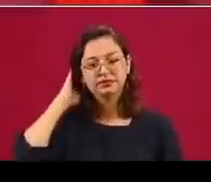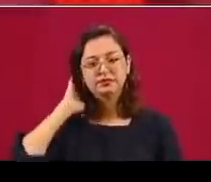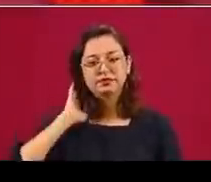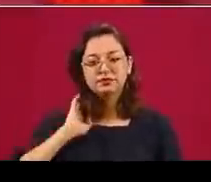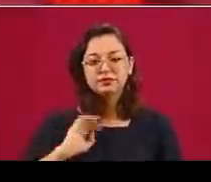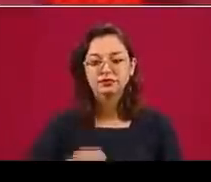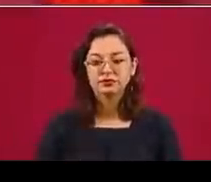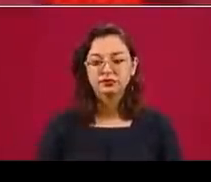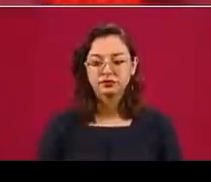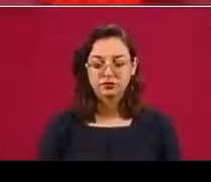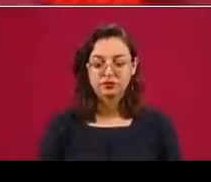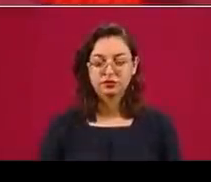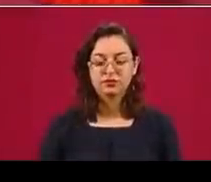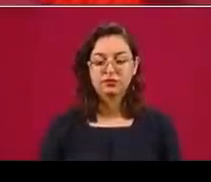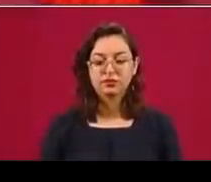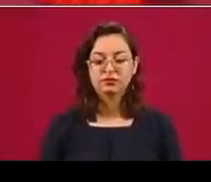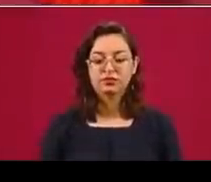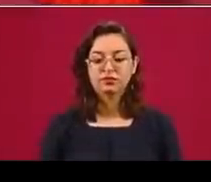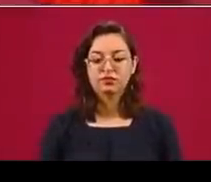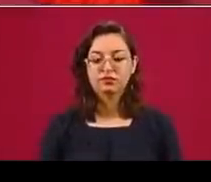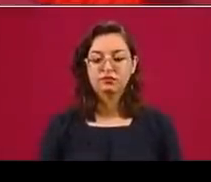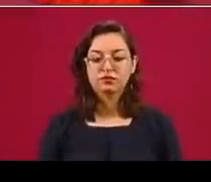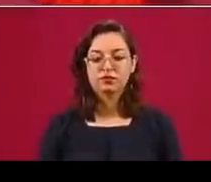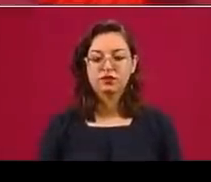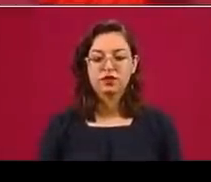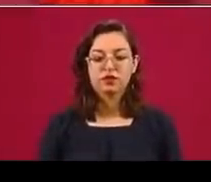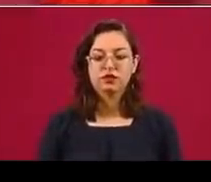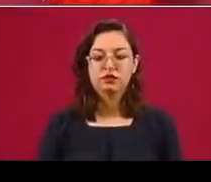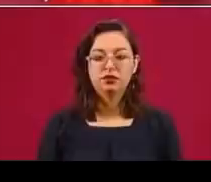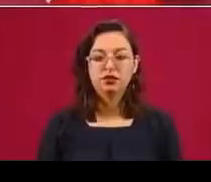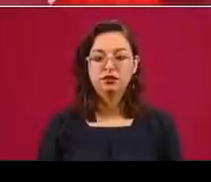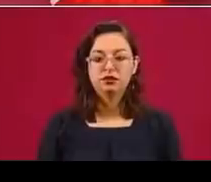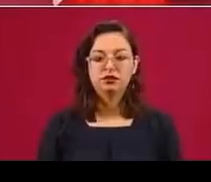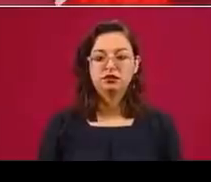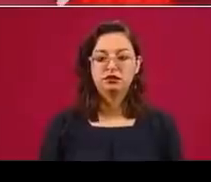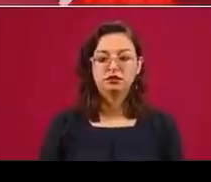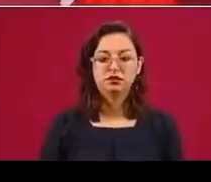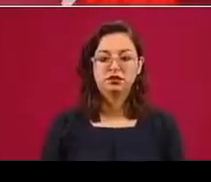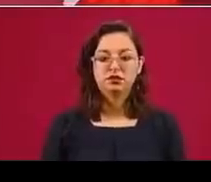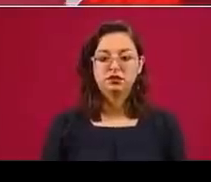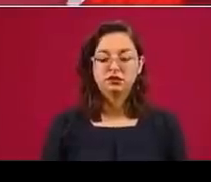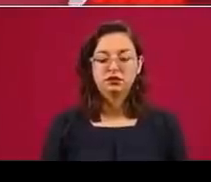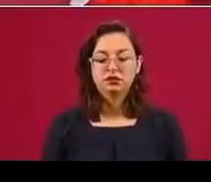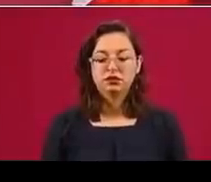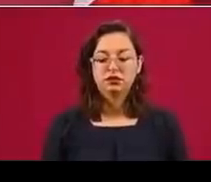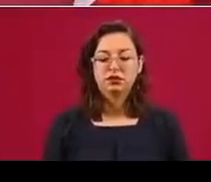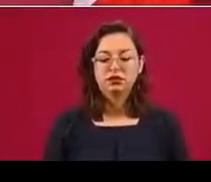Esta necesidad de cambios. Como hoy tratamos el tema para este.